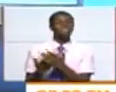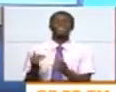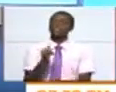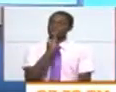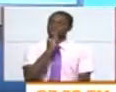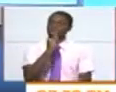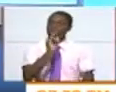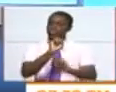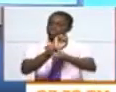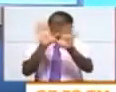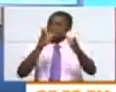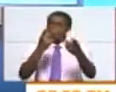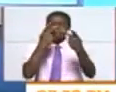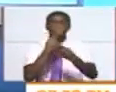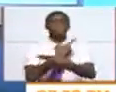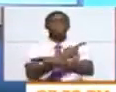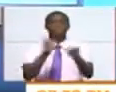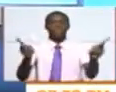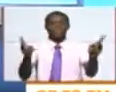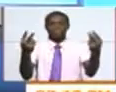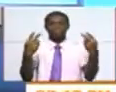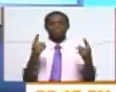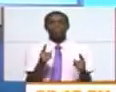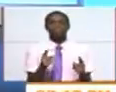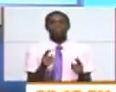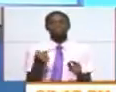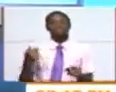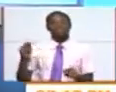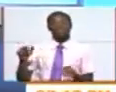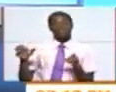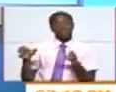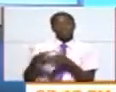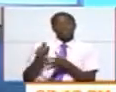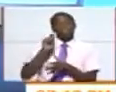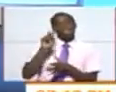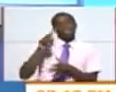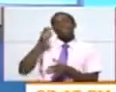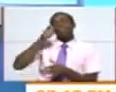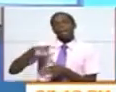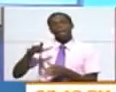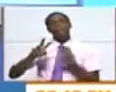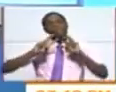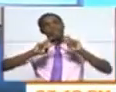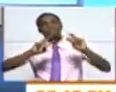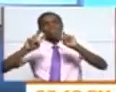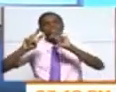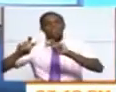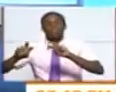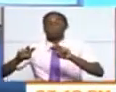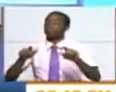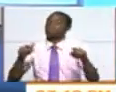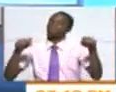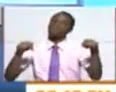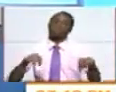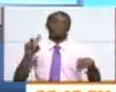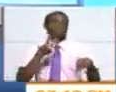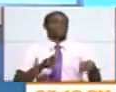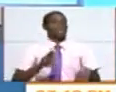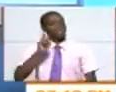pública. Fue el fruto de una investigación del equipo de TV Pueblo. Y en este país tiene que haber justicia,